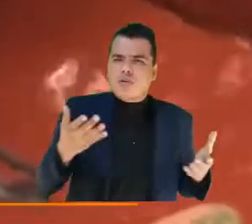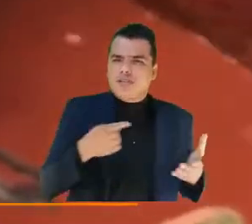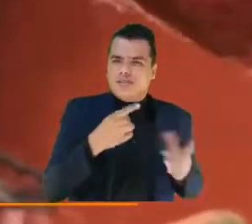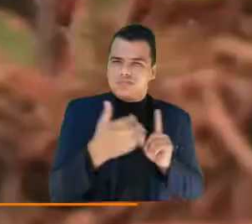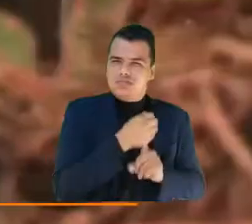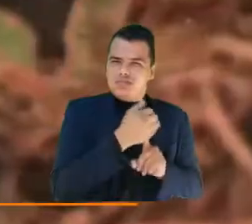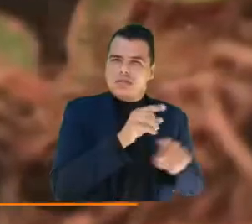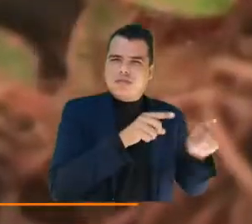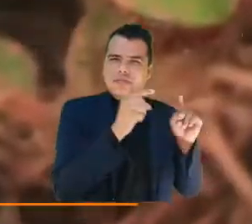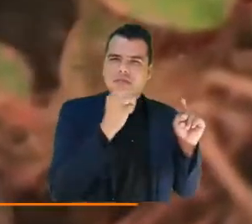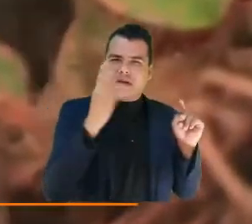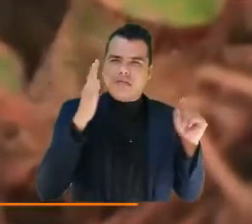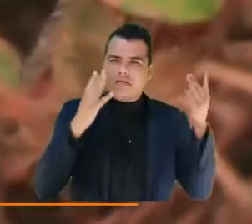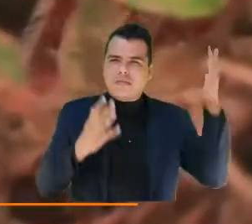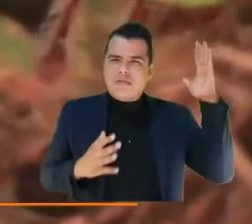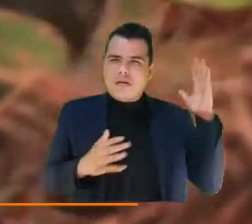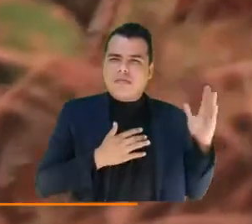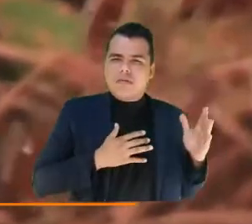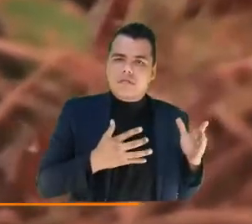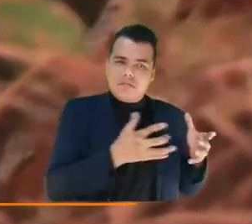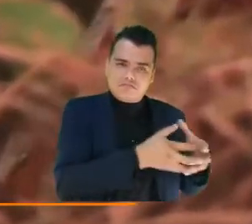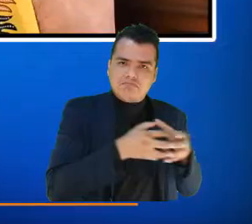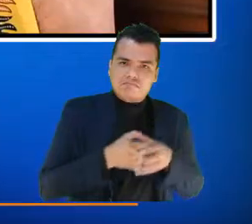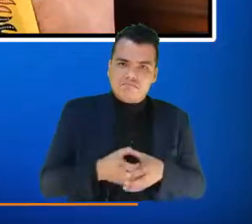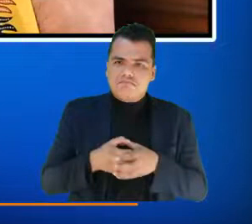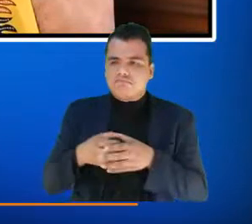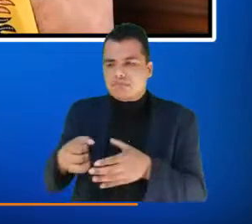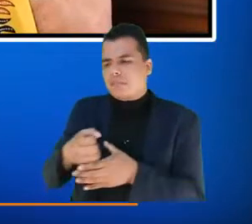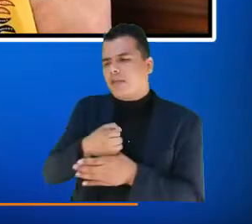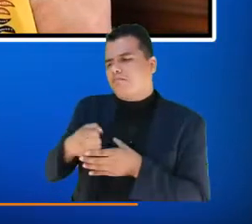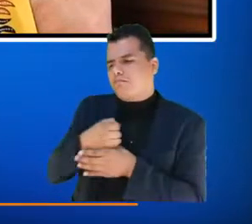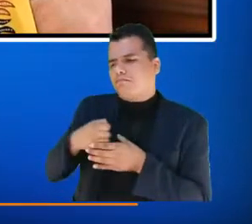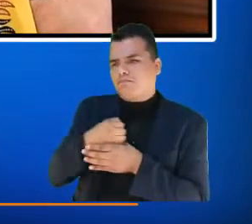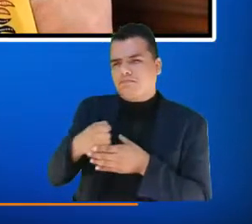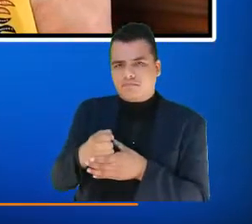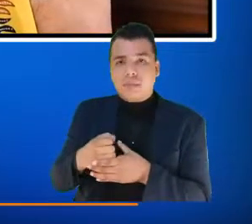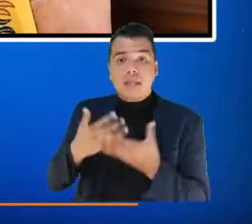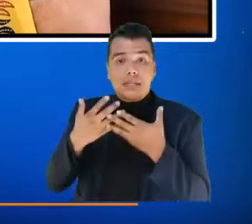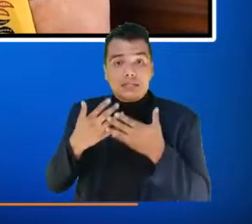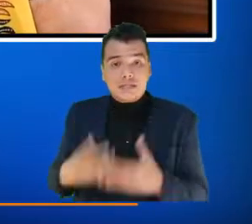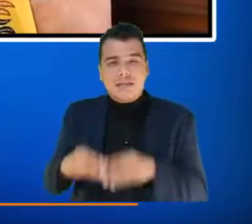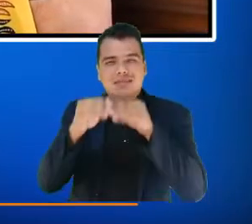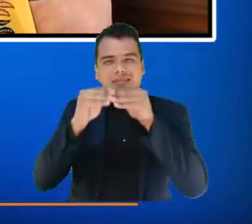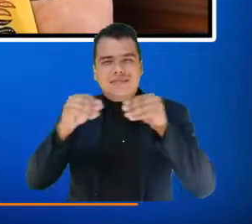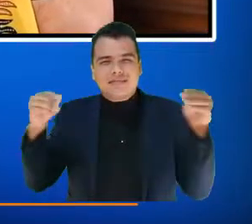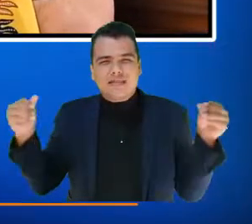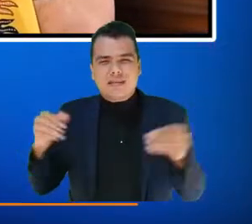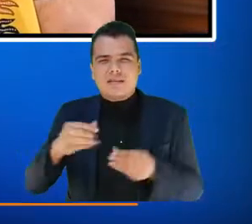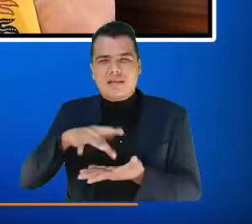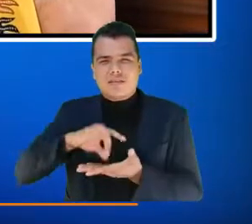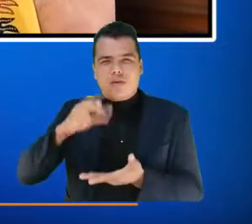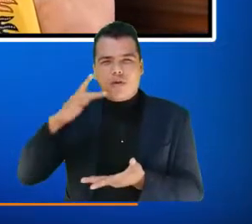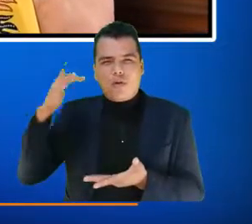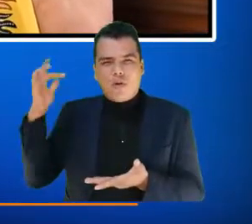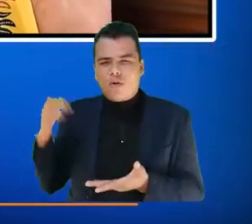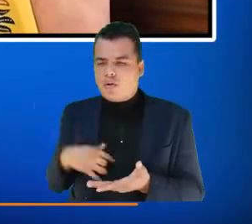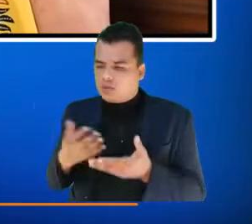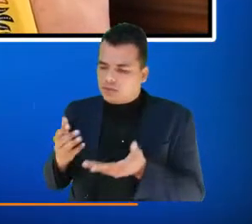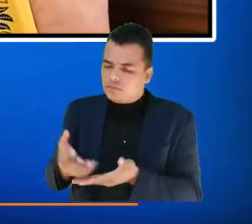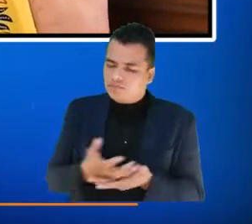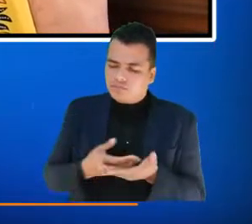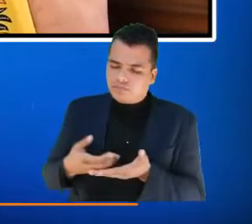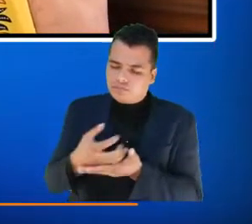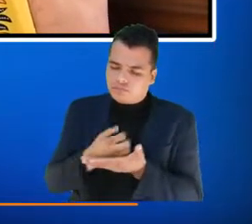tradicionales que se consiguen en el territorio. Ahí le sacábamos, es decir, separar el oro de la arena, esa arena negra